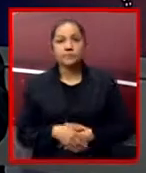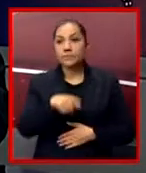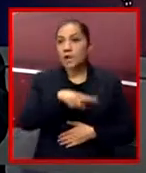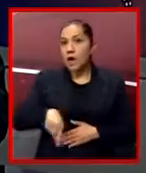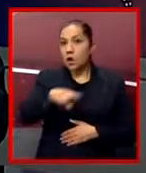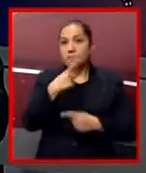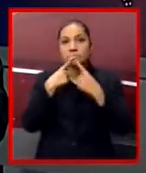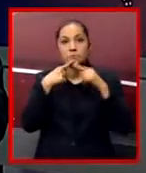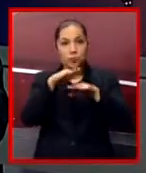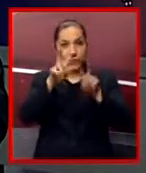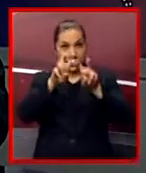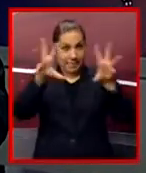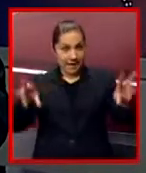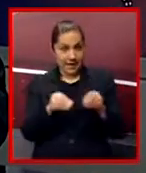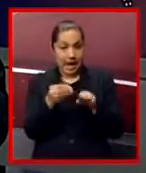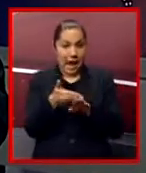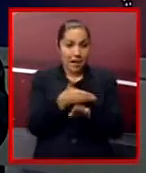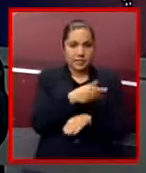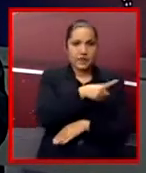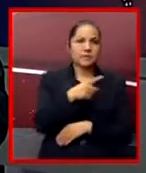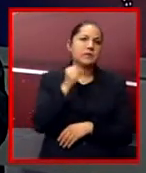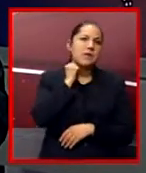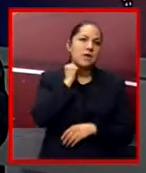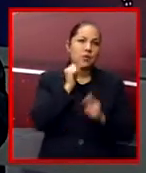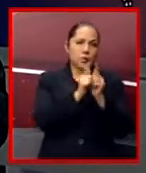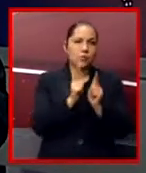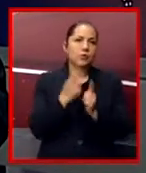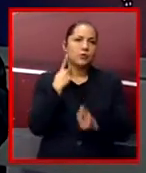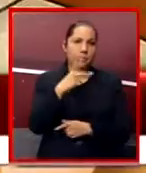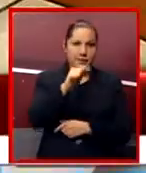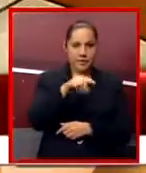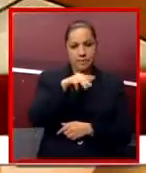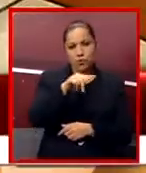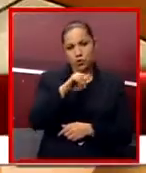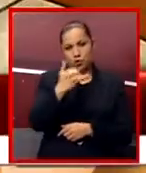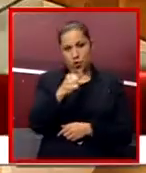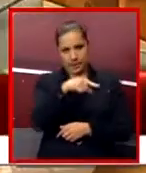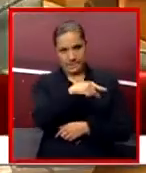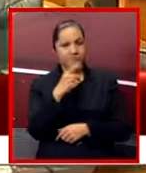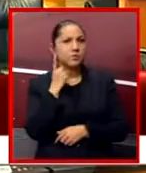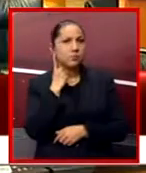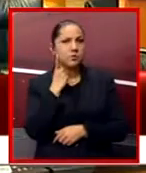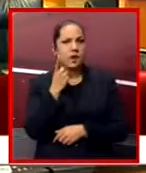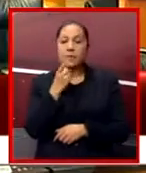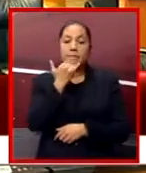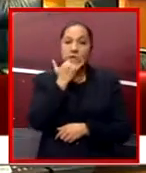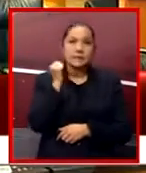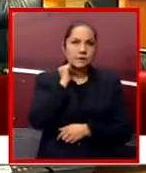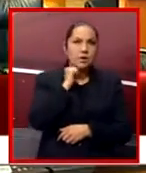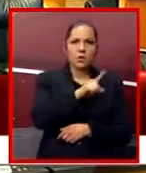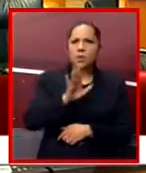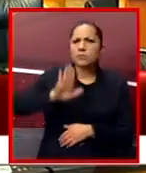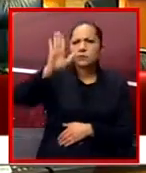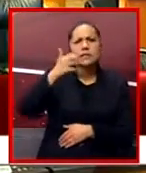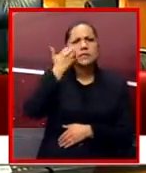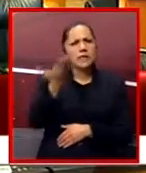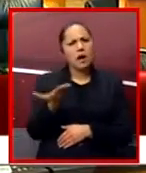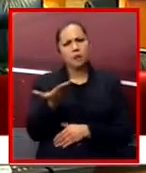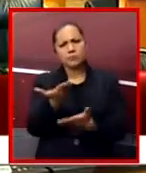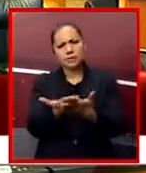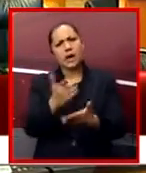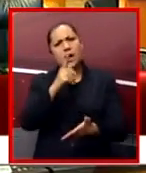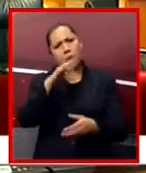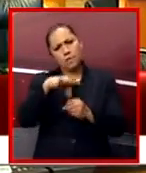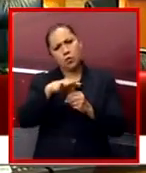en lo general, el senador del Partido del Trabajo, Ángel Benjamín Robles Montoya, solicitó el uso de la palabra para emitir un voto particular a la Ley de